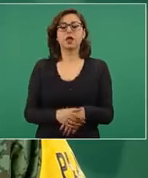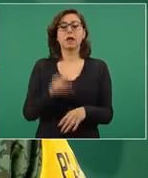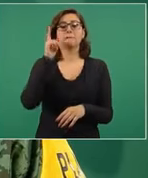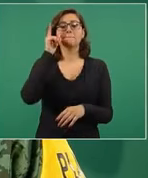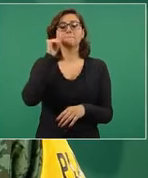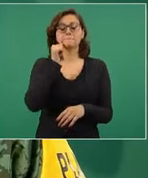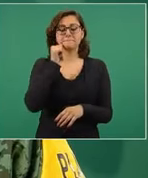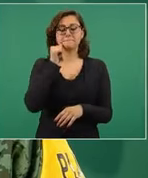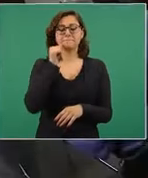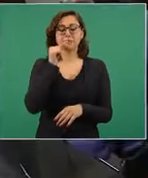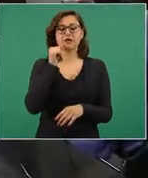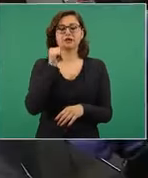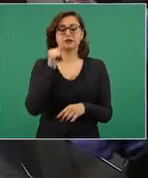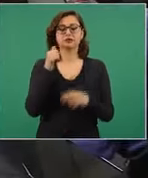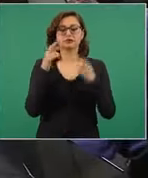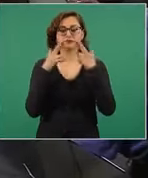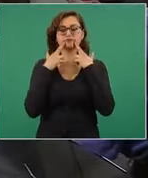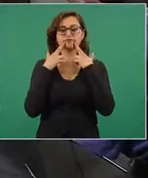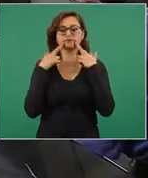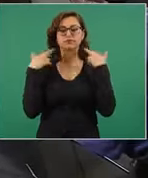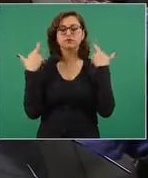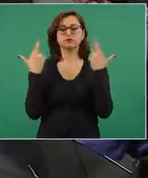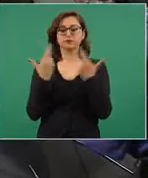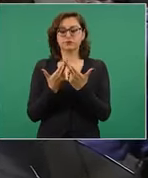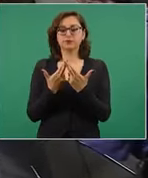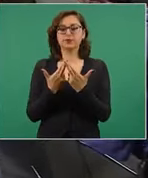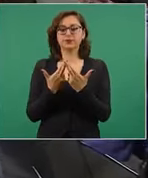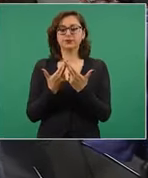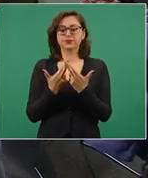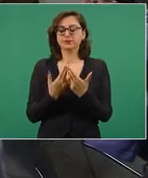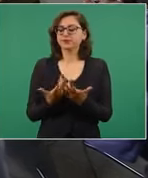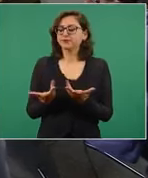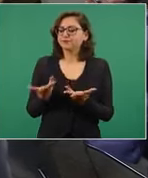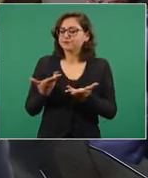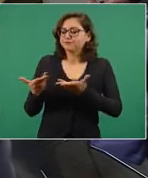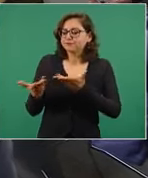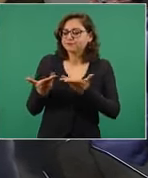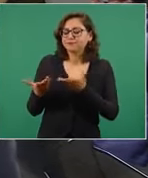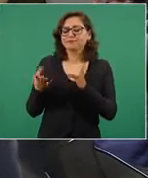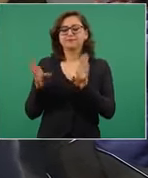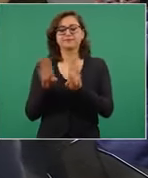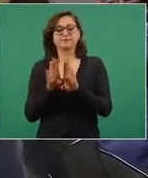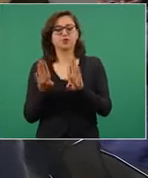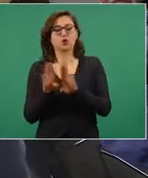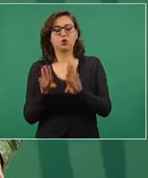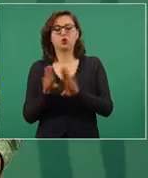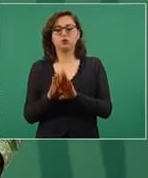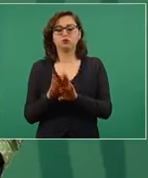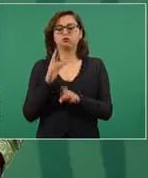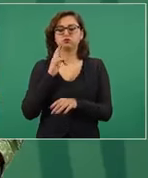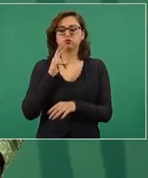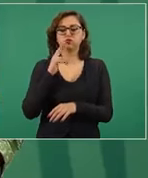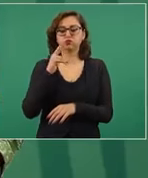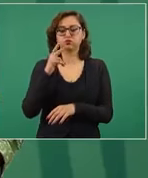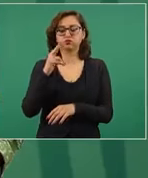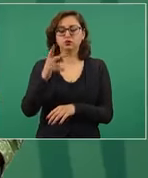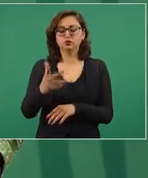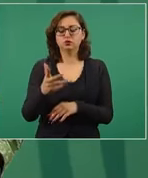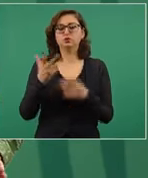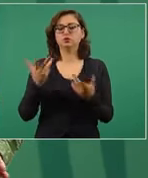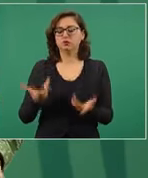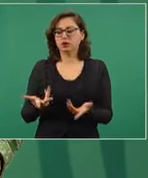una reunión para poder establecer cómo vamos a ir teniendo esa presencia y